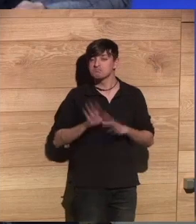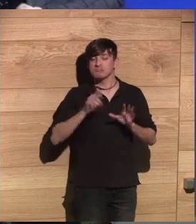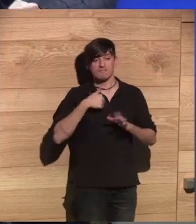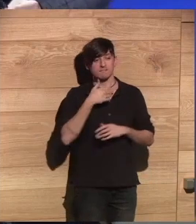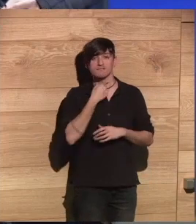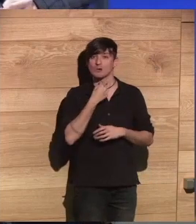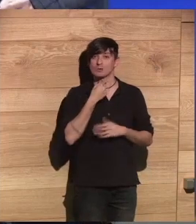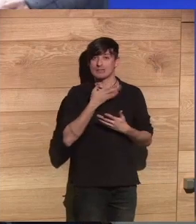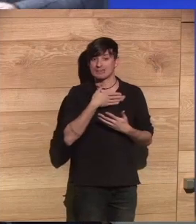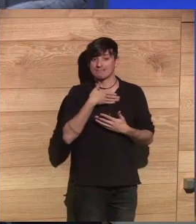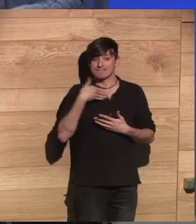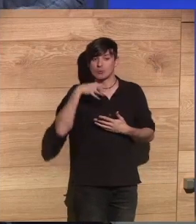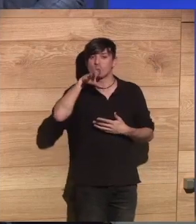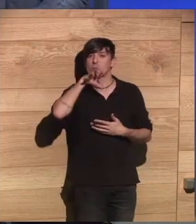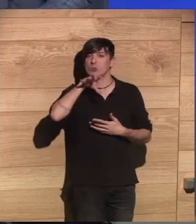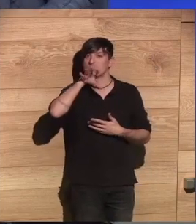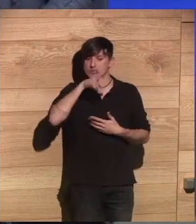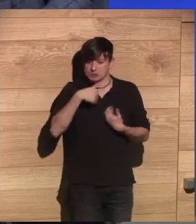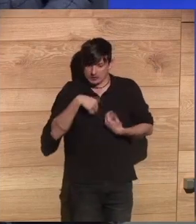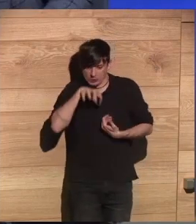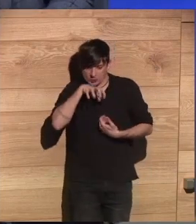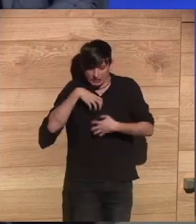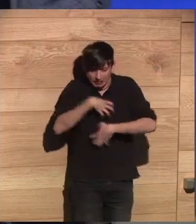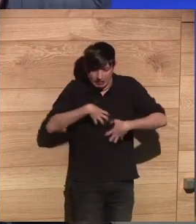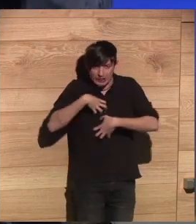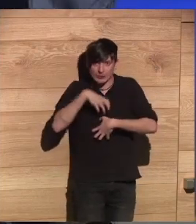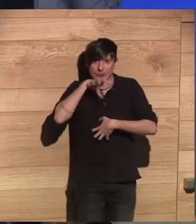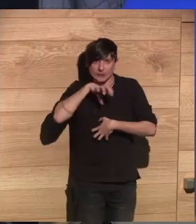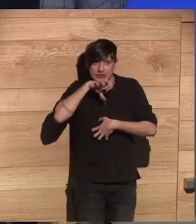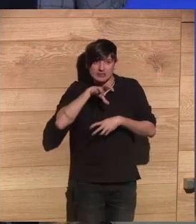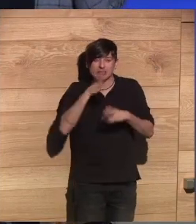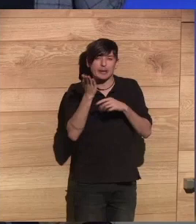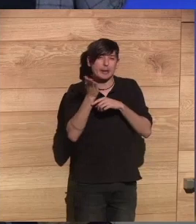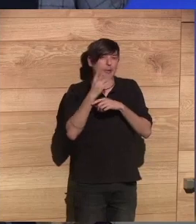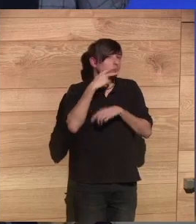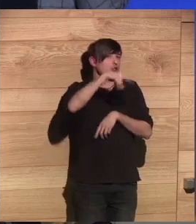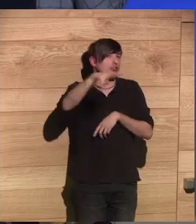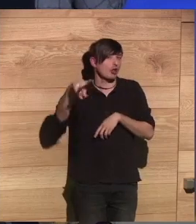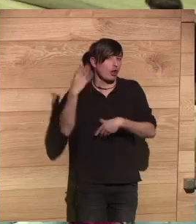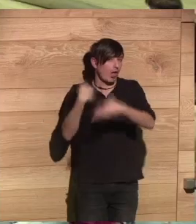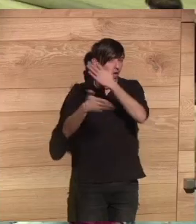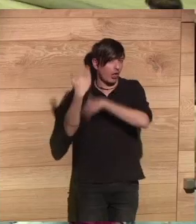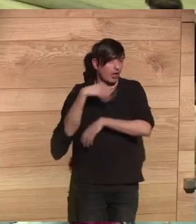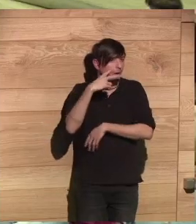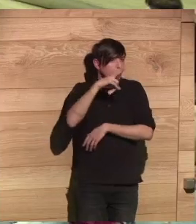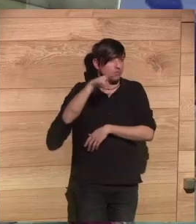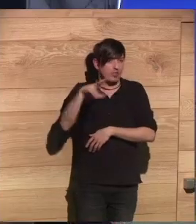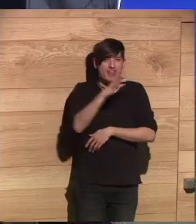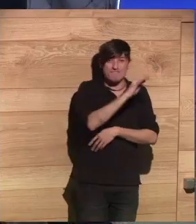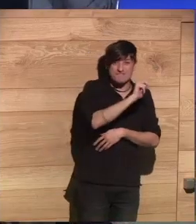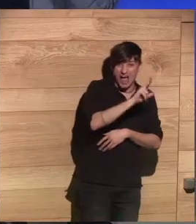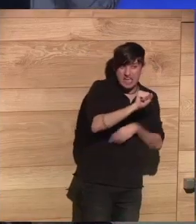me gustaría una curiosidad que yo tengo. En la exposición que hicieron hace tiempo sobre